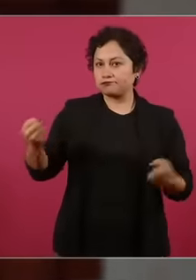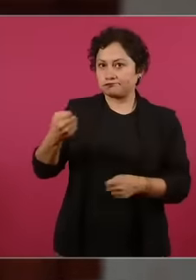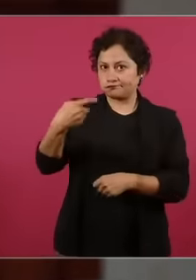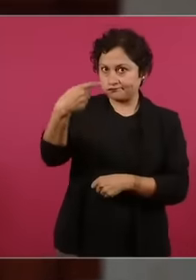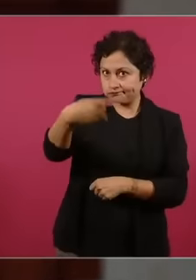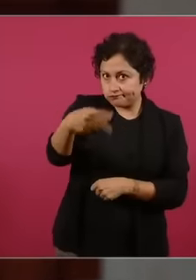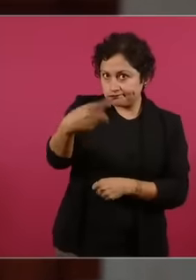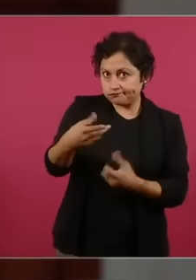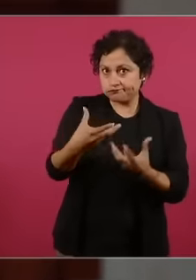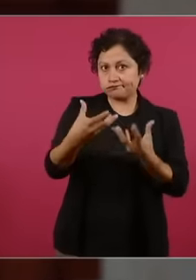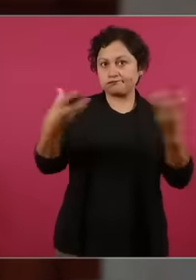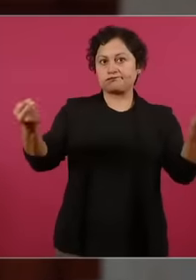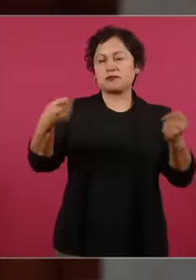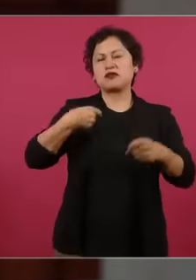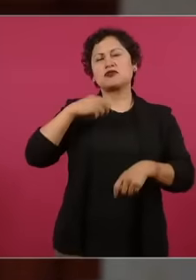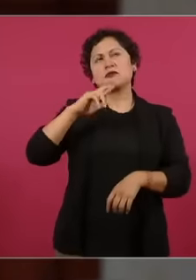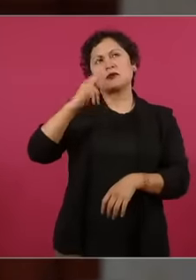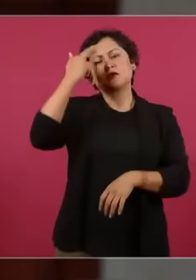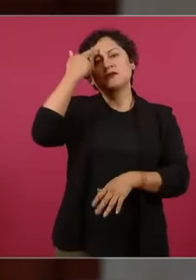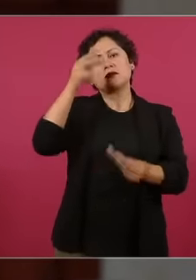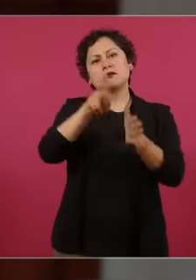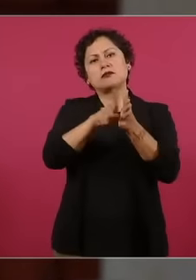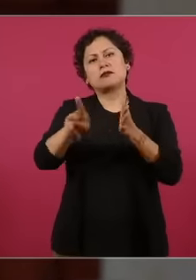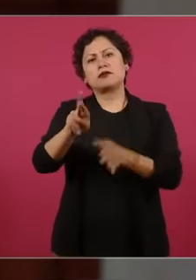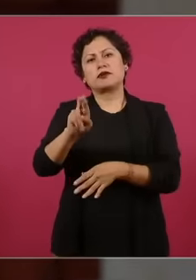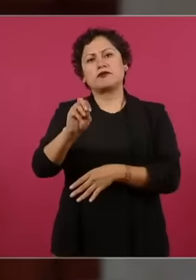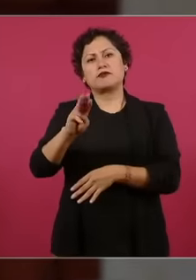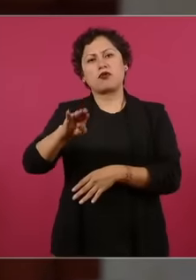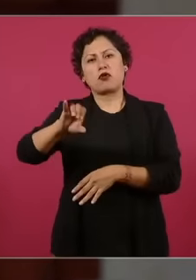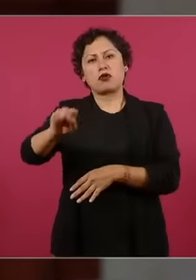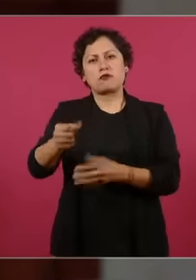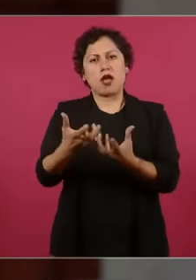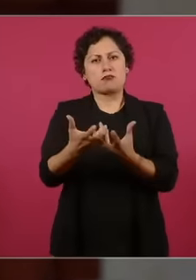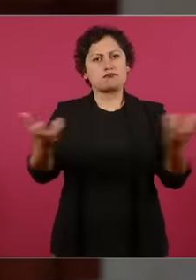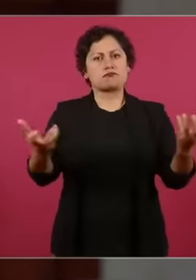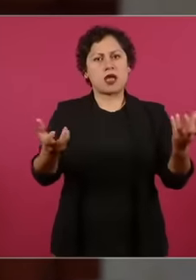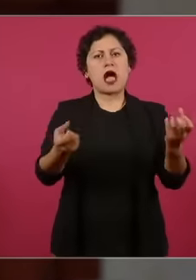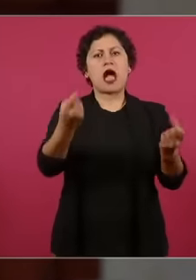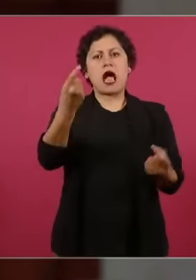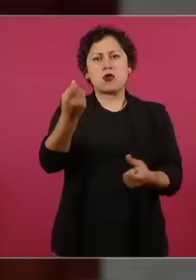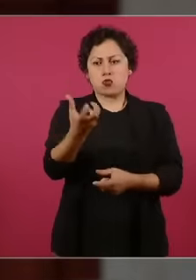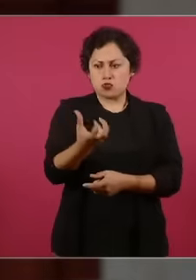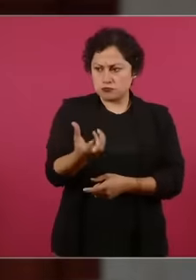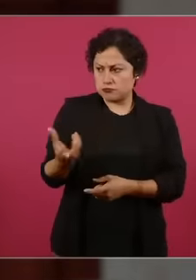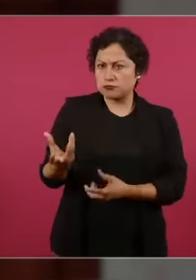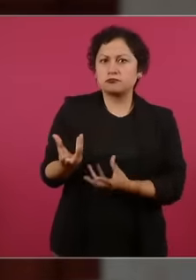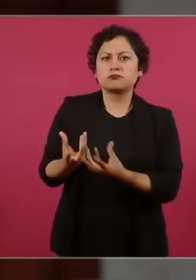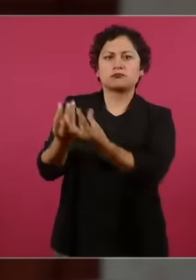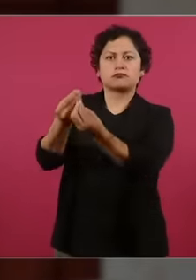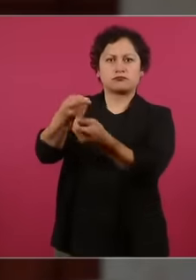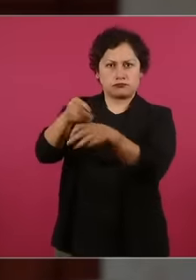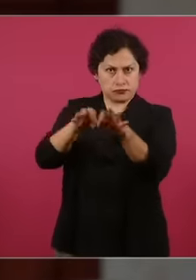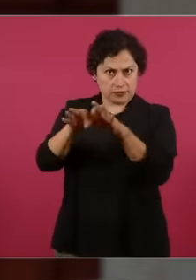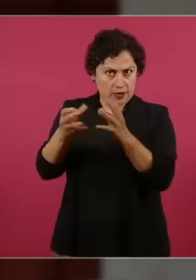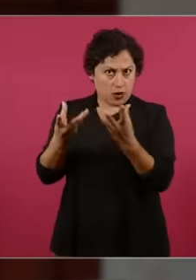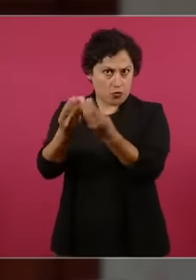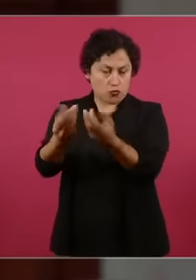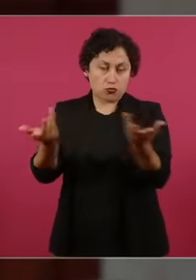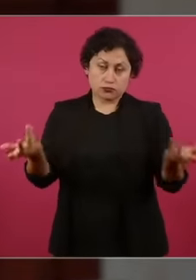divididos. Algunos reporteros ya incluso están trabajando con usted. Y yo quiero decirle, presidente,